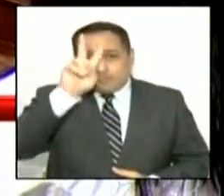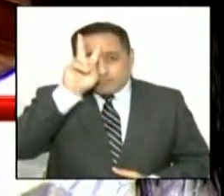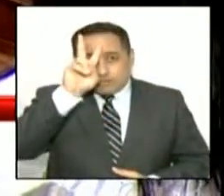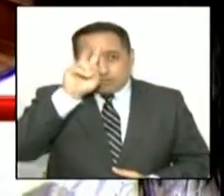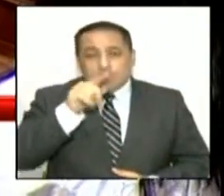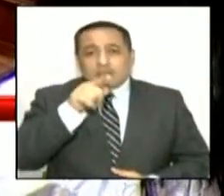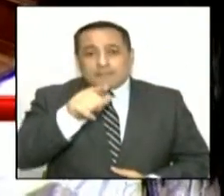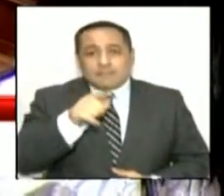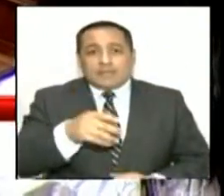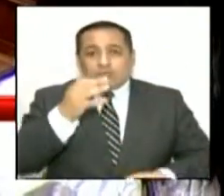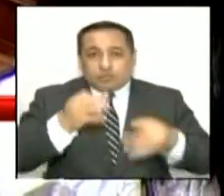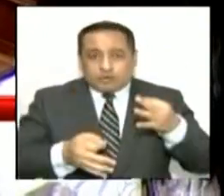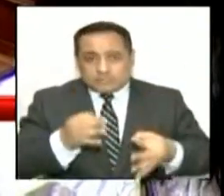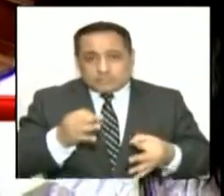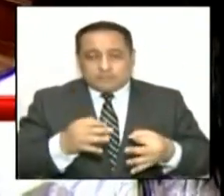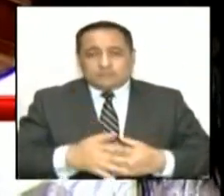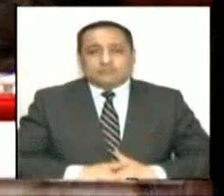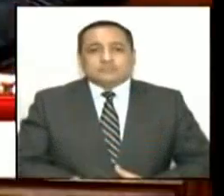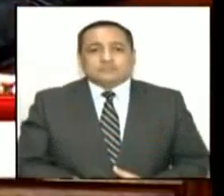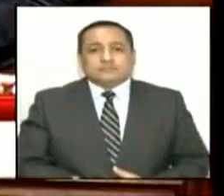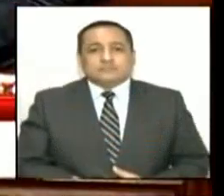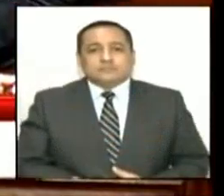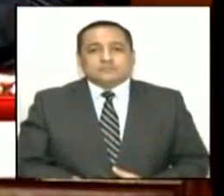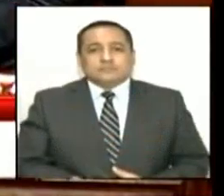lo exijan.